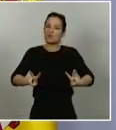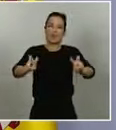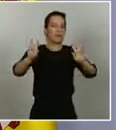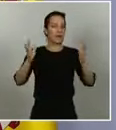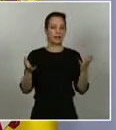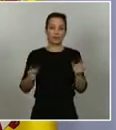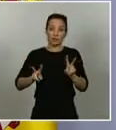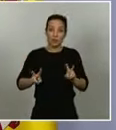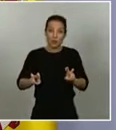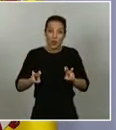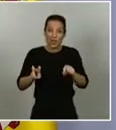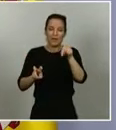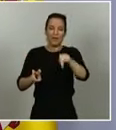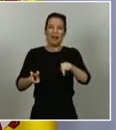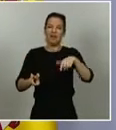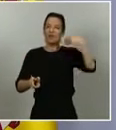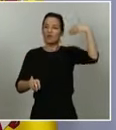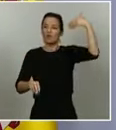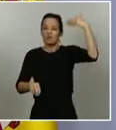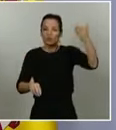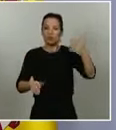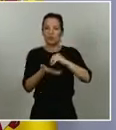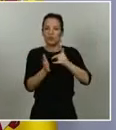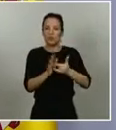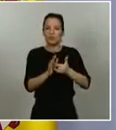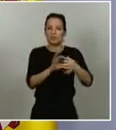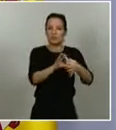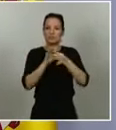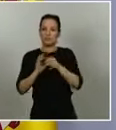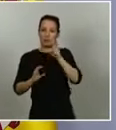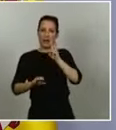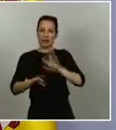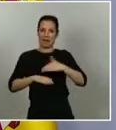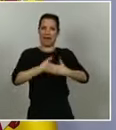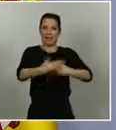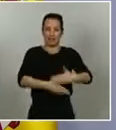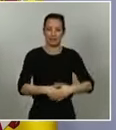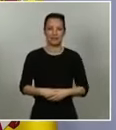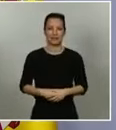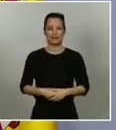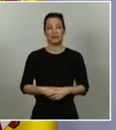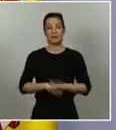anidar futuros proyectos. Sin más, me gustaría